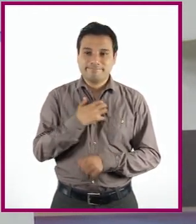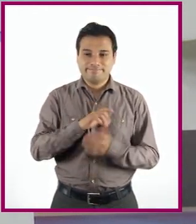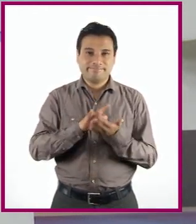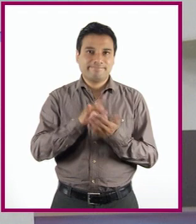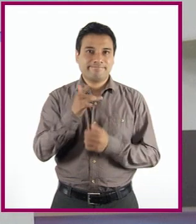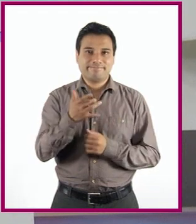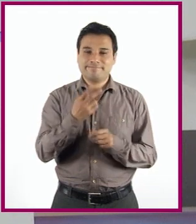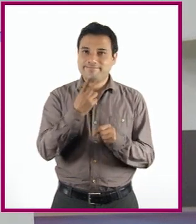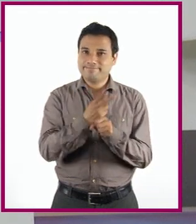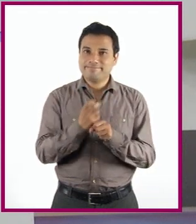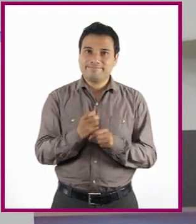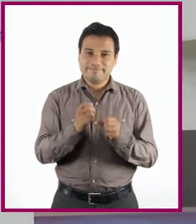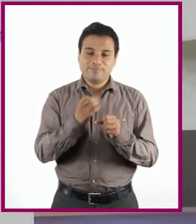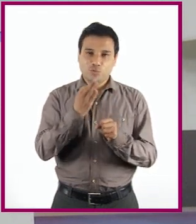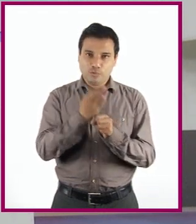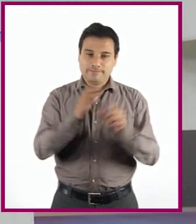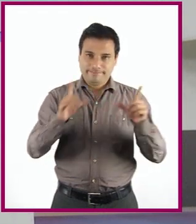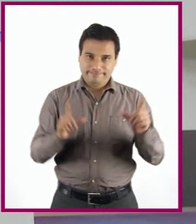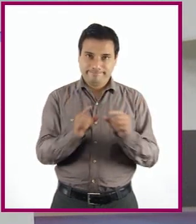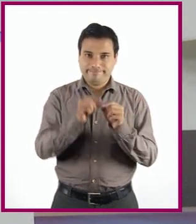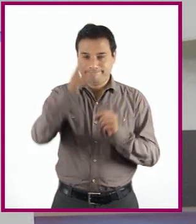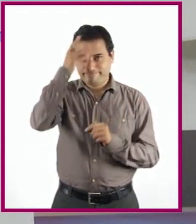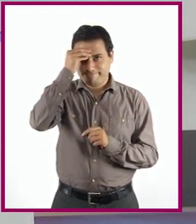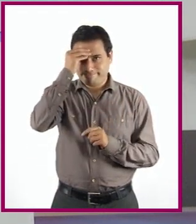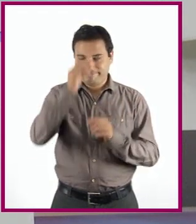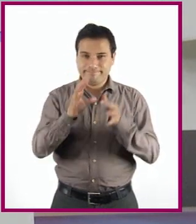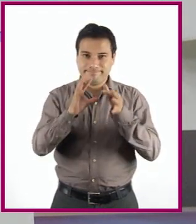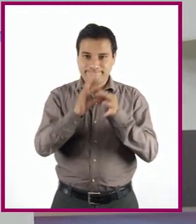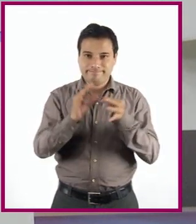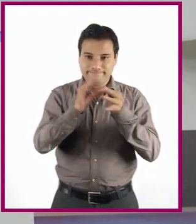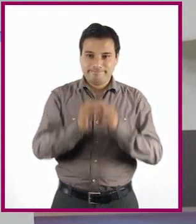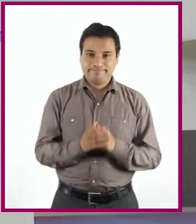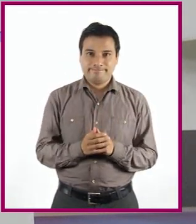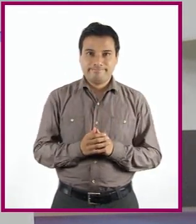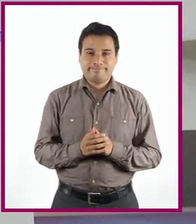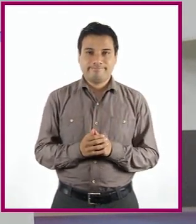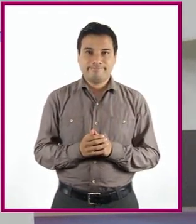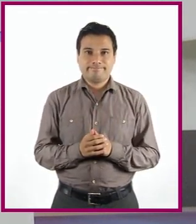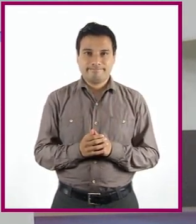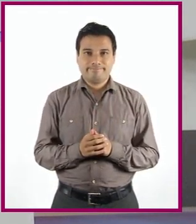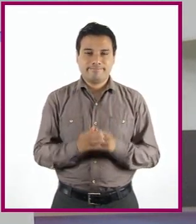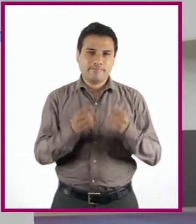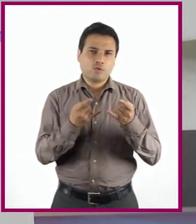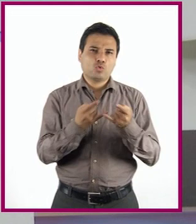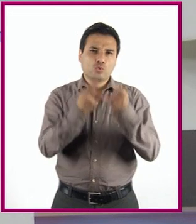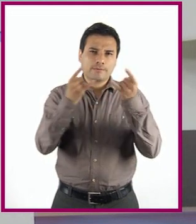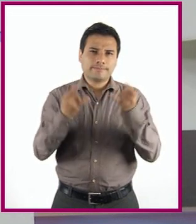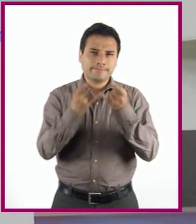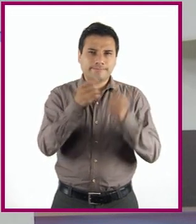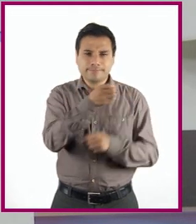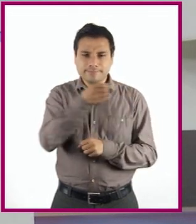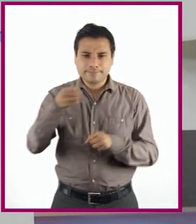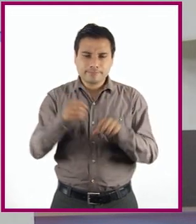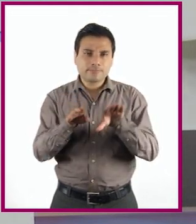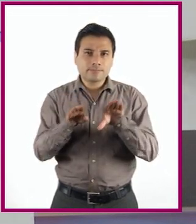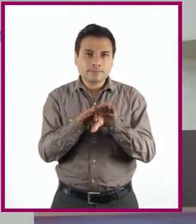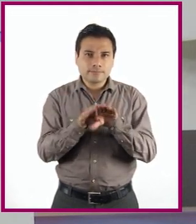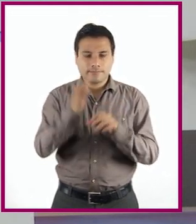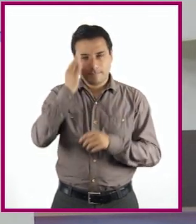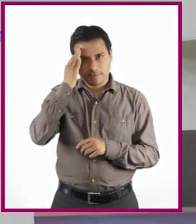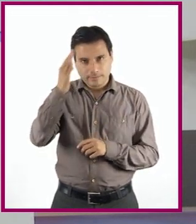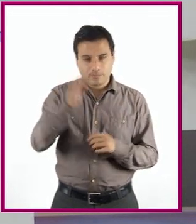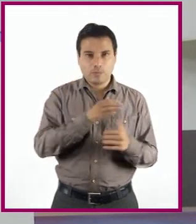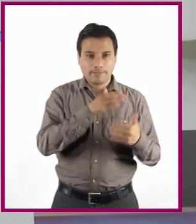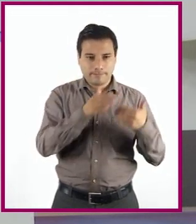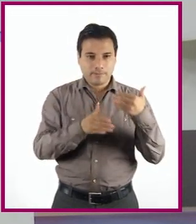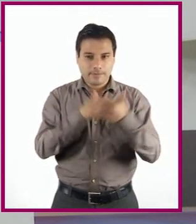invitación para hacer la recapitulación. Una de las formas de organizar las narraciones es cronológicamente.